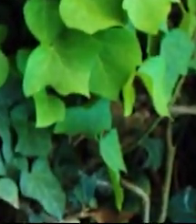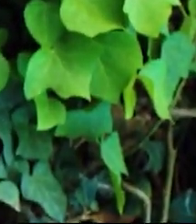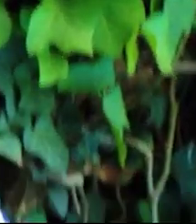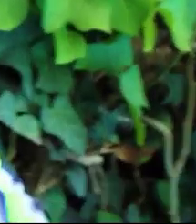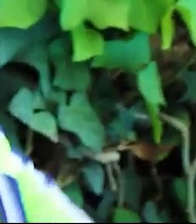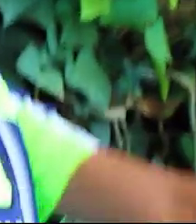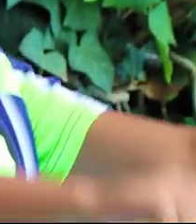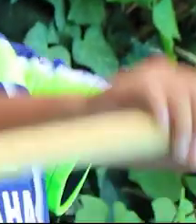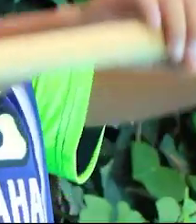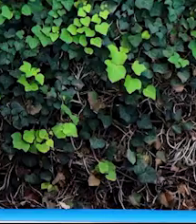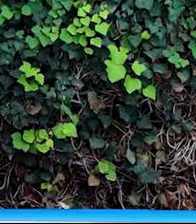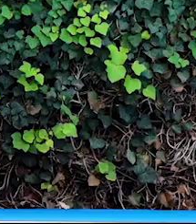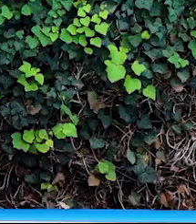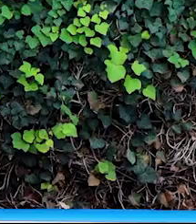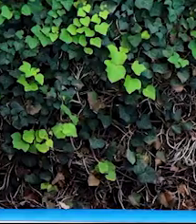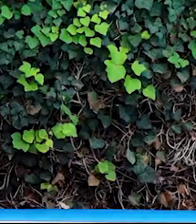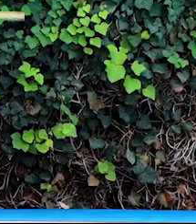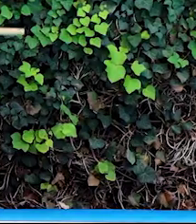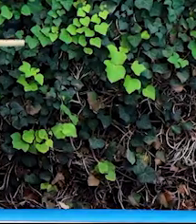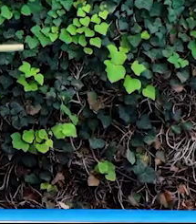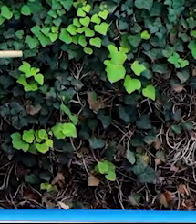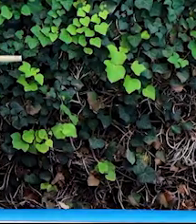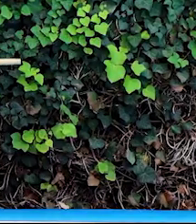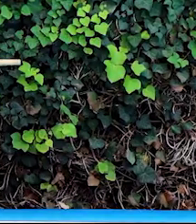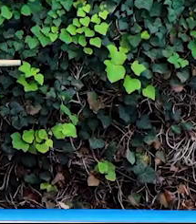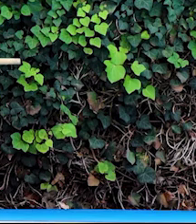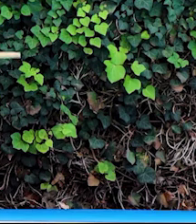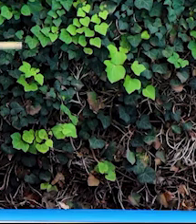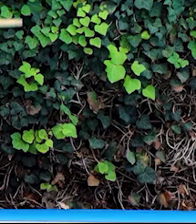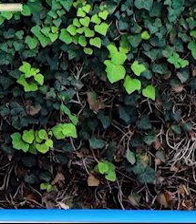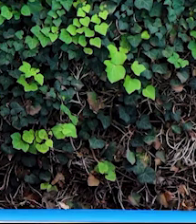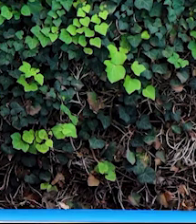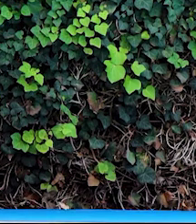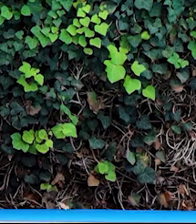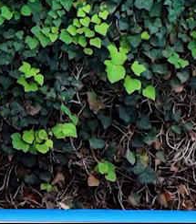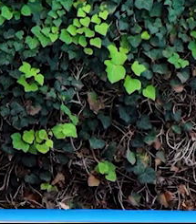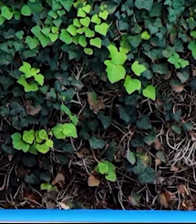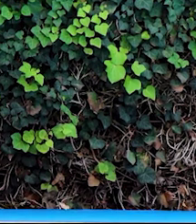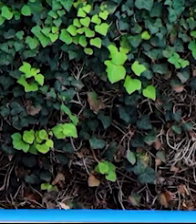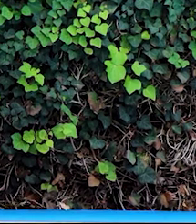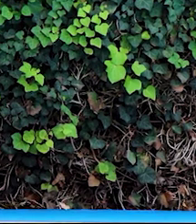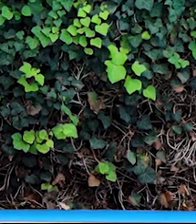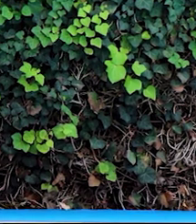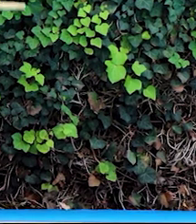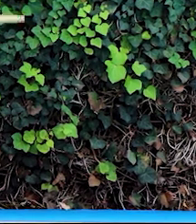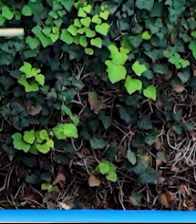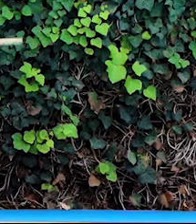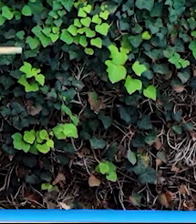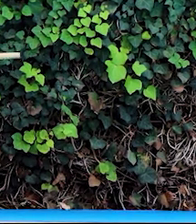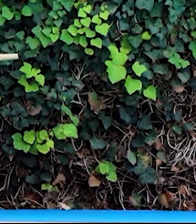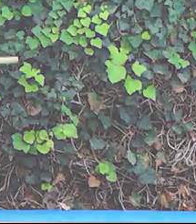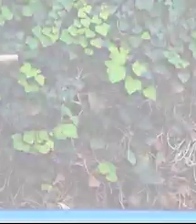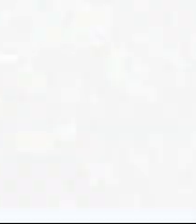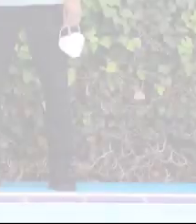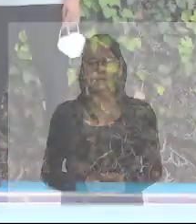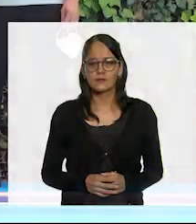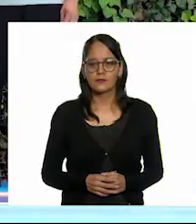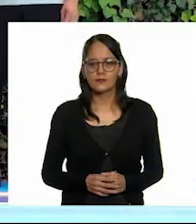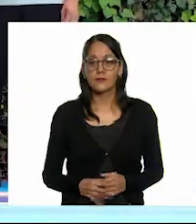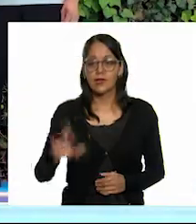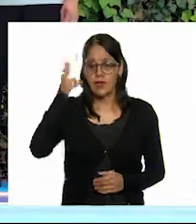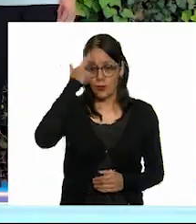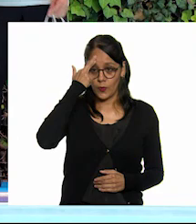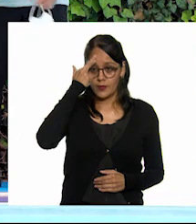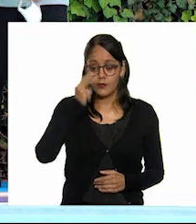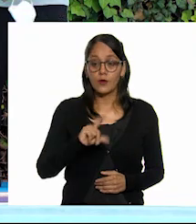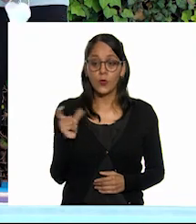elevación extendiendo los brazos. Espalda derecha, muy bien.